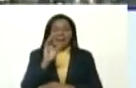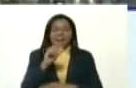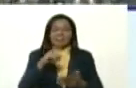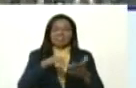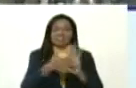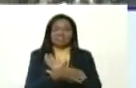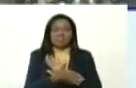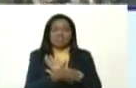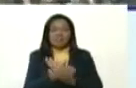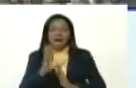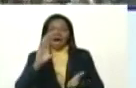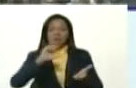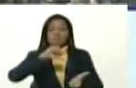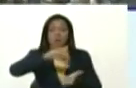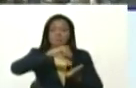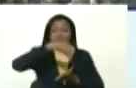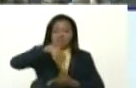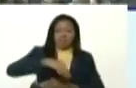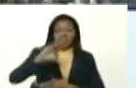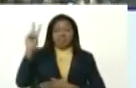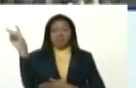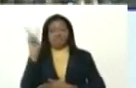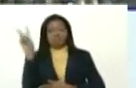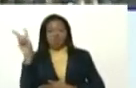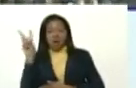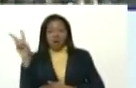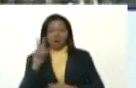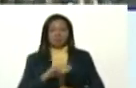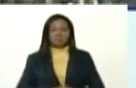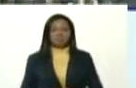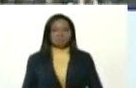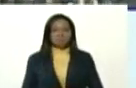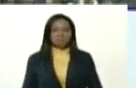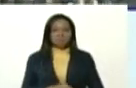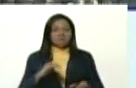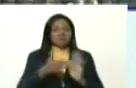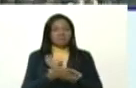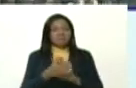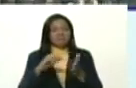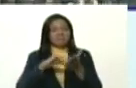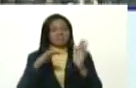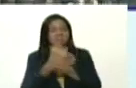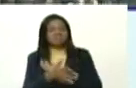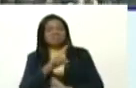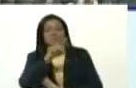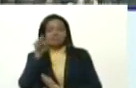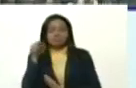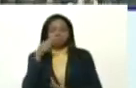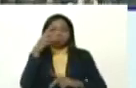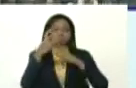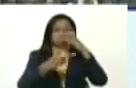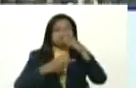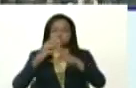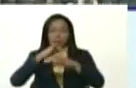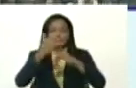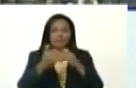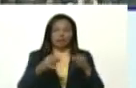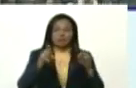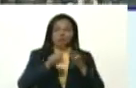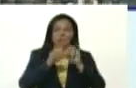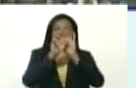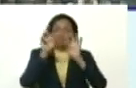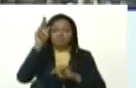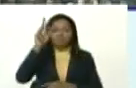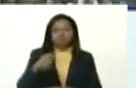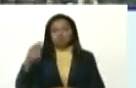Caracas, es la capital del país. Y amerita que ustedes recorran con un plan todos